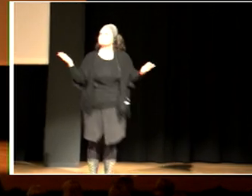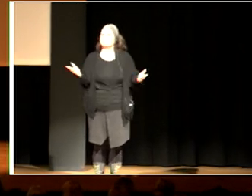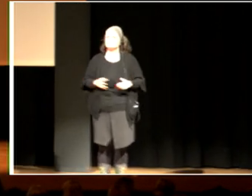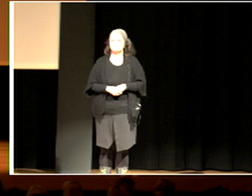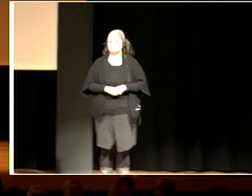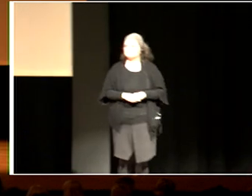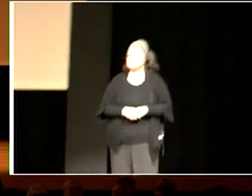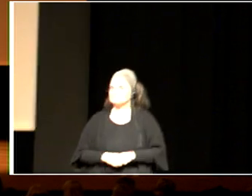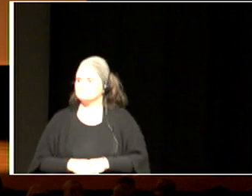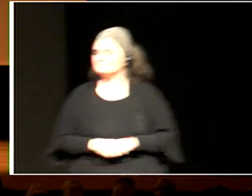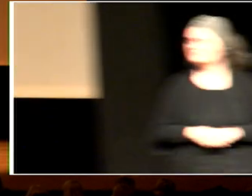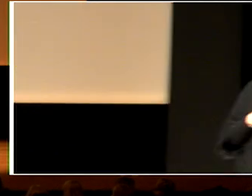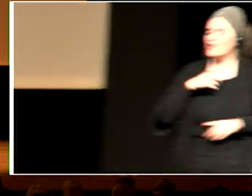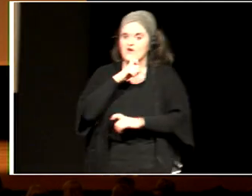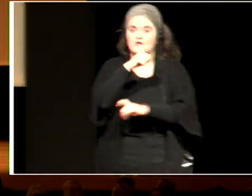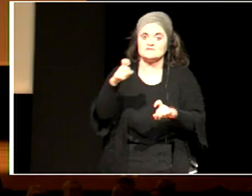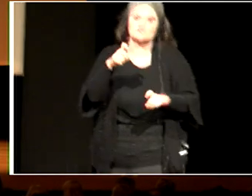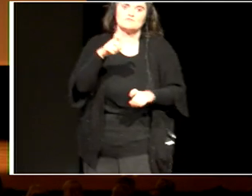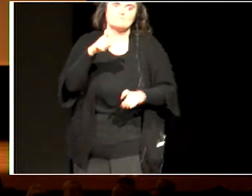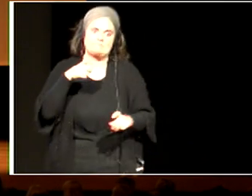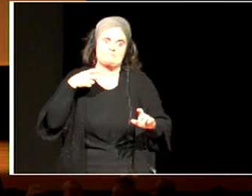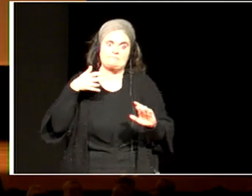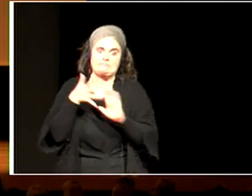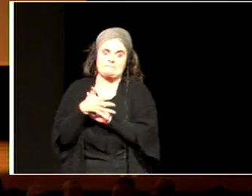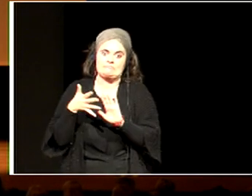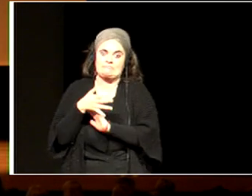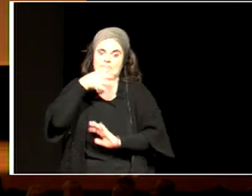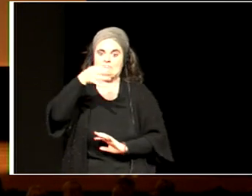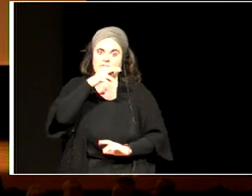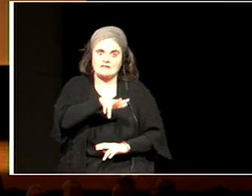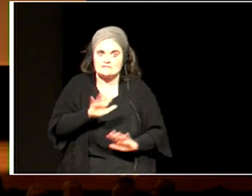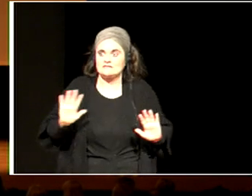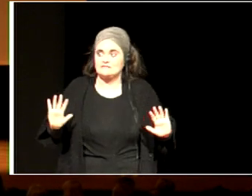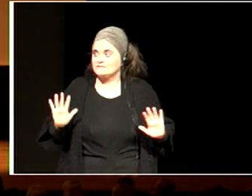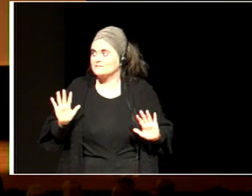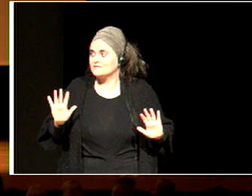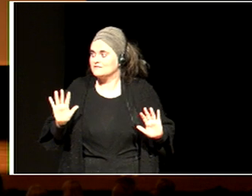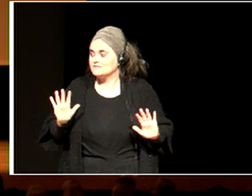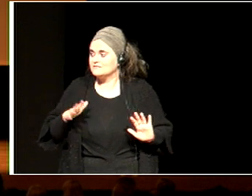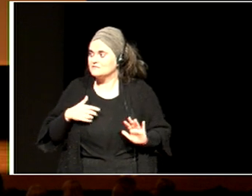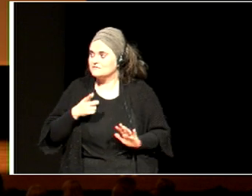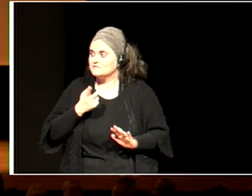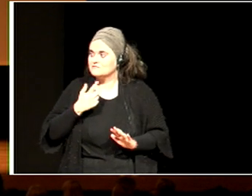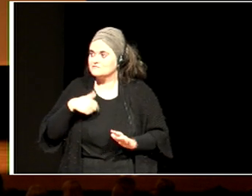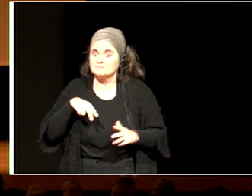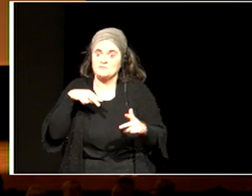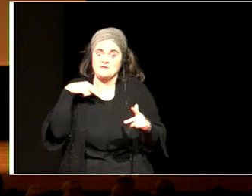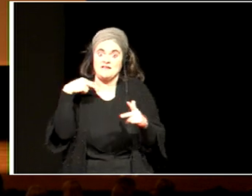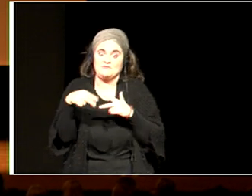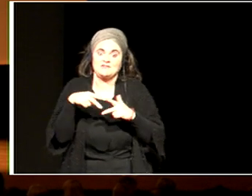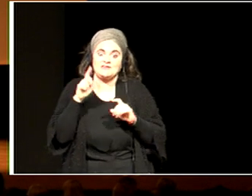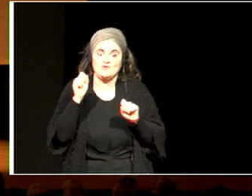os aviso voy a dar la charla en castellano porque el único búsqueda que me sé es el de la autopista